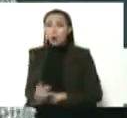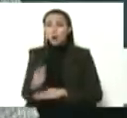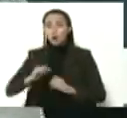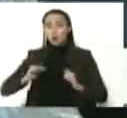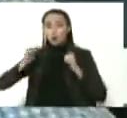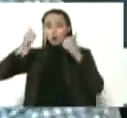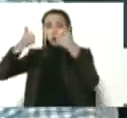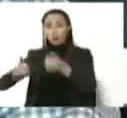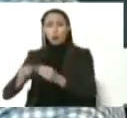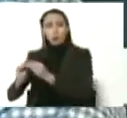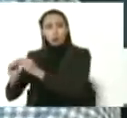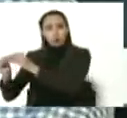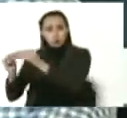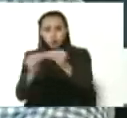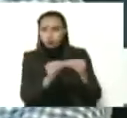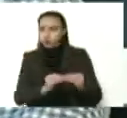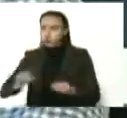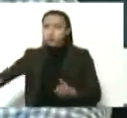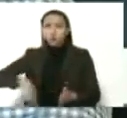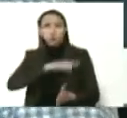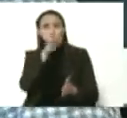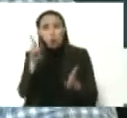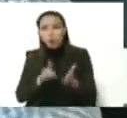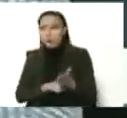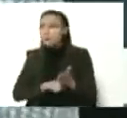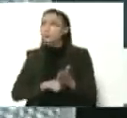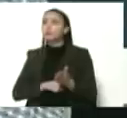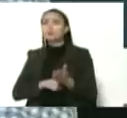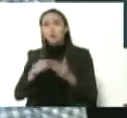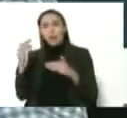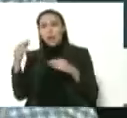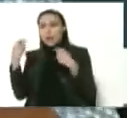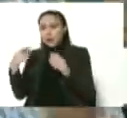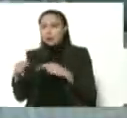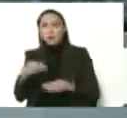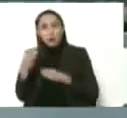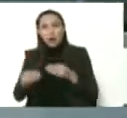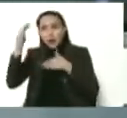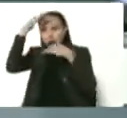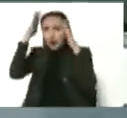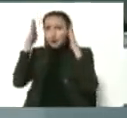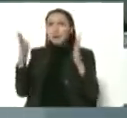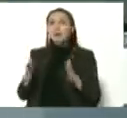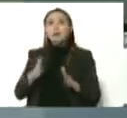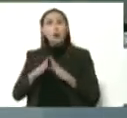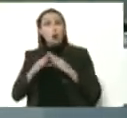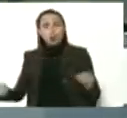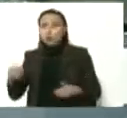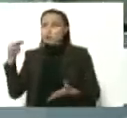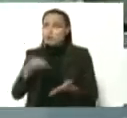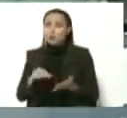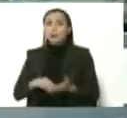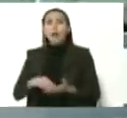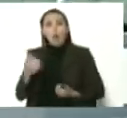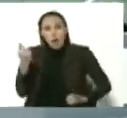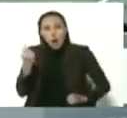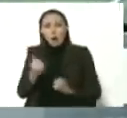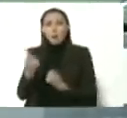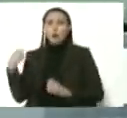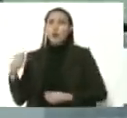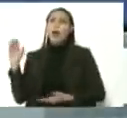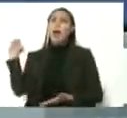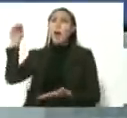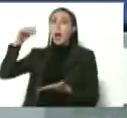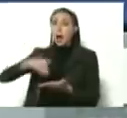la recuperación completa de ese piso, y es un piso que ha venido atendiendo todos los casos críticos de Miranda y ha prestado apoyo a Aragua,